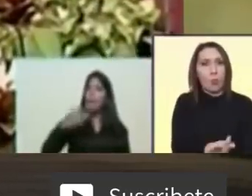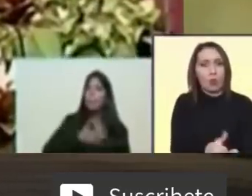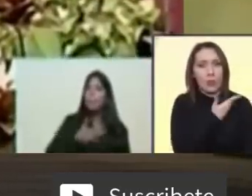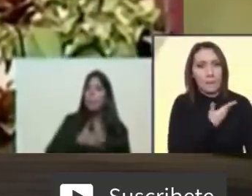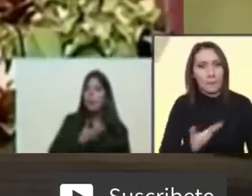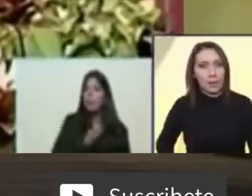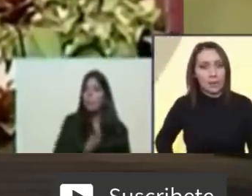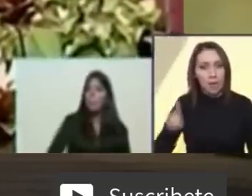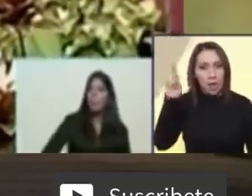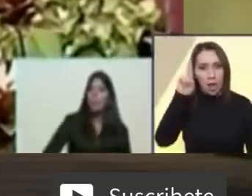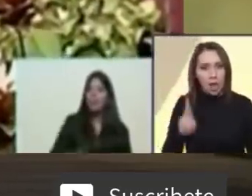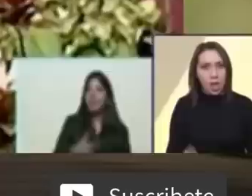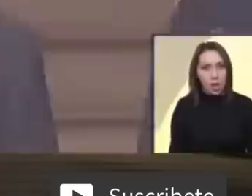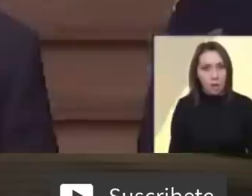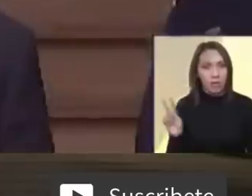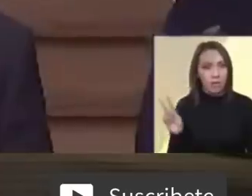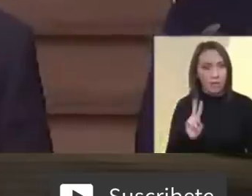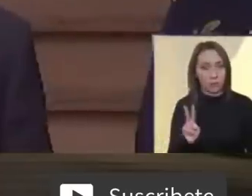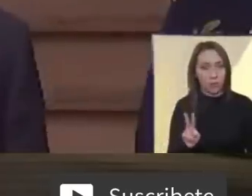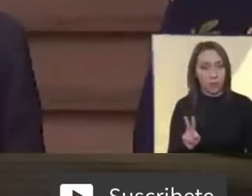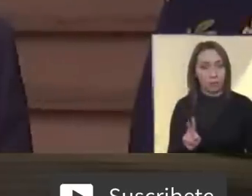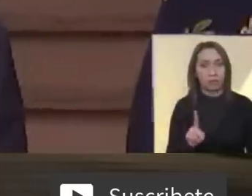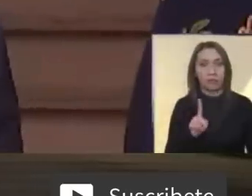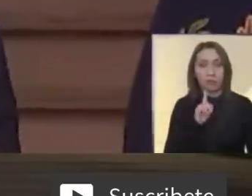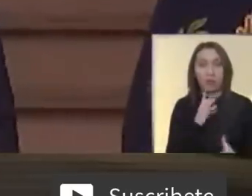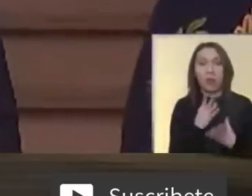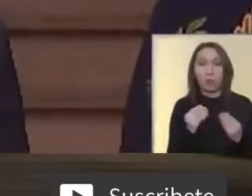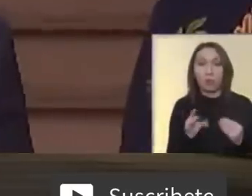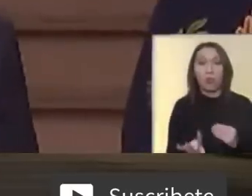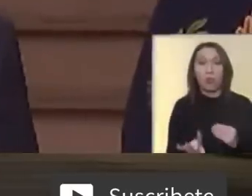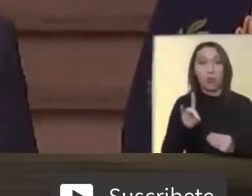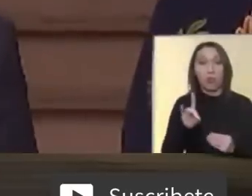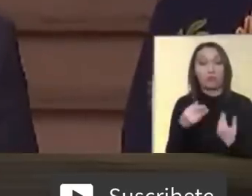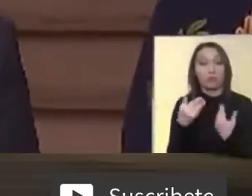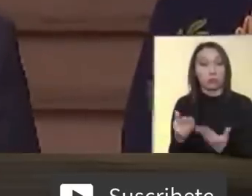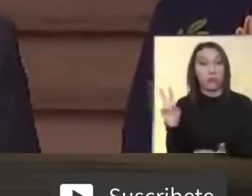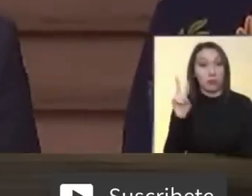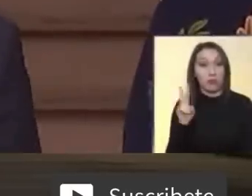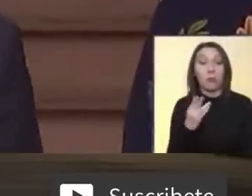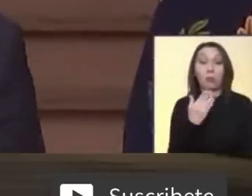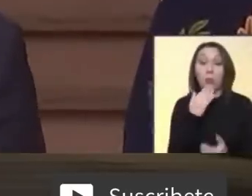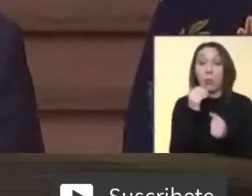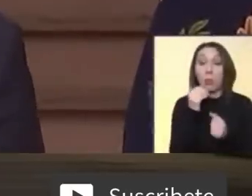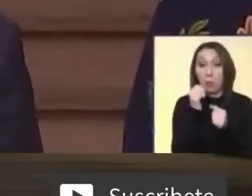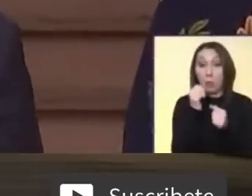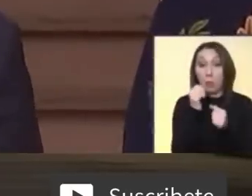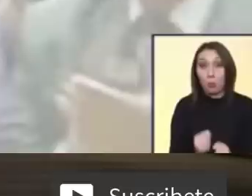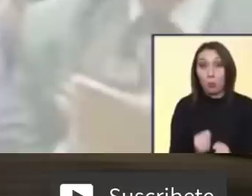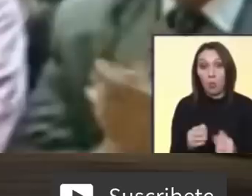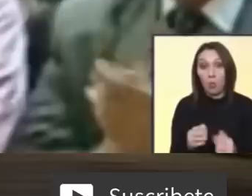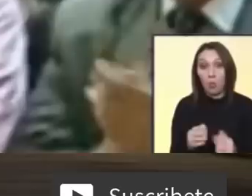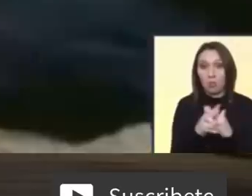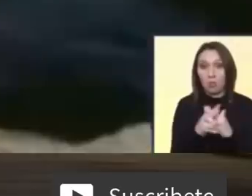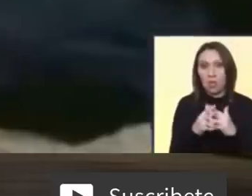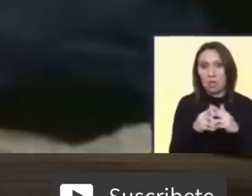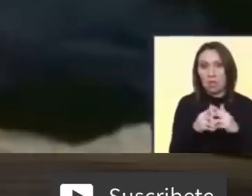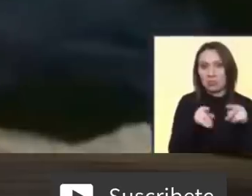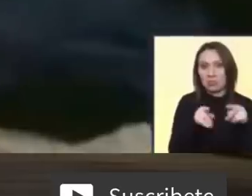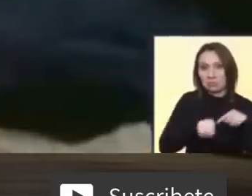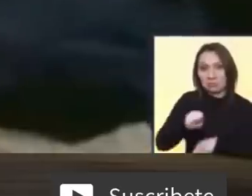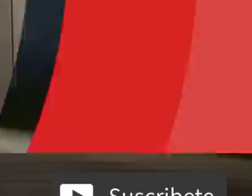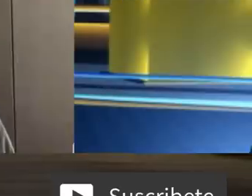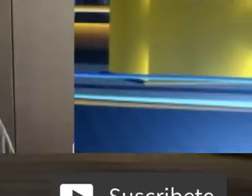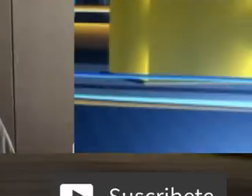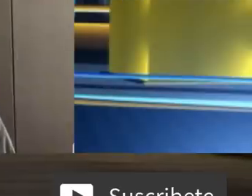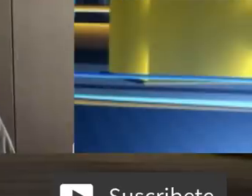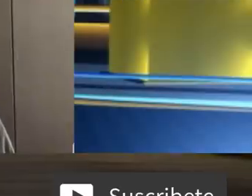alertó sobre la detención inmediata de Nicolás Maduro si piensa pisar su territorio. Al no reconocer al dictador como mandatario de Venezuela, el Departamento